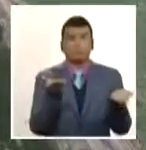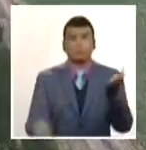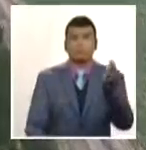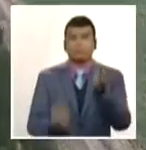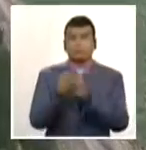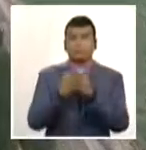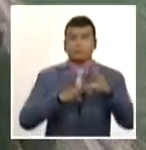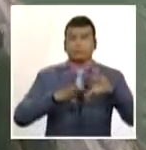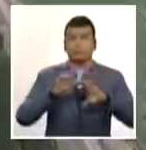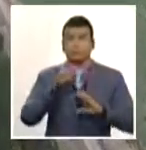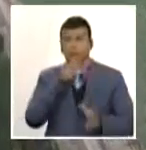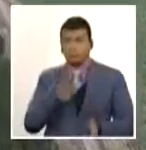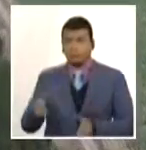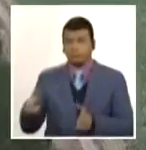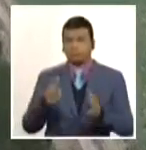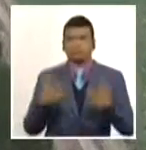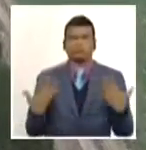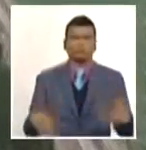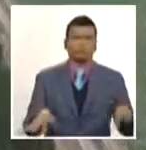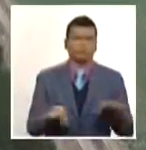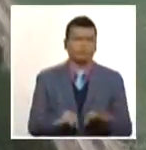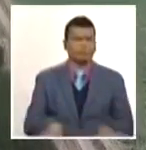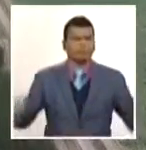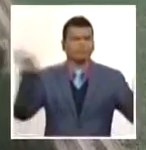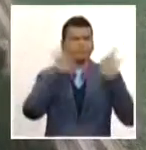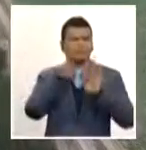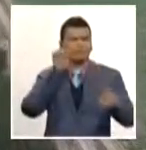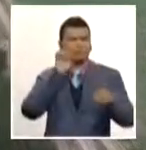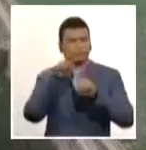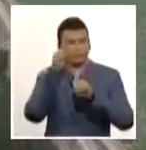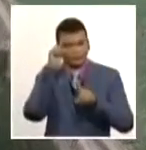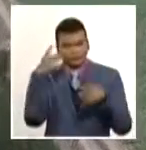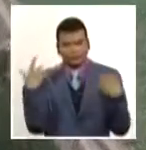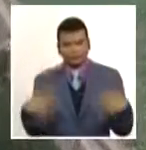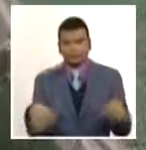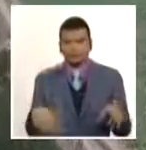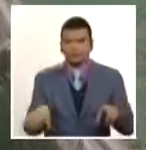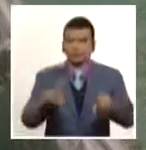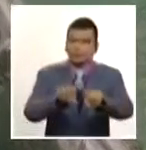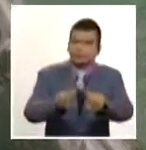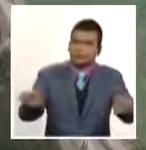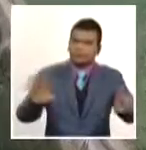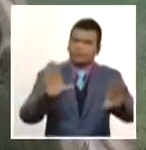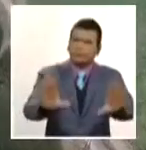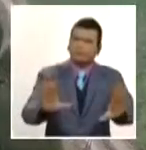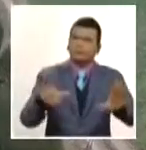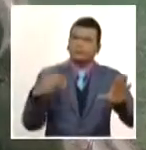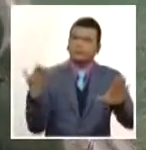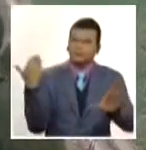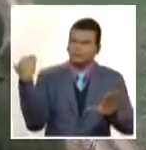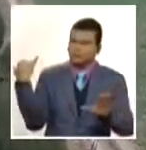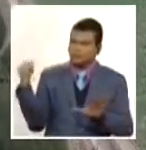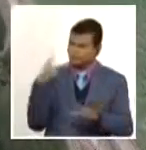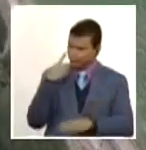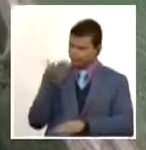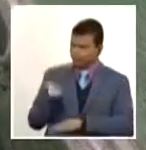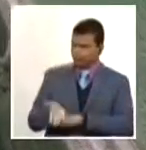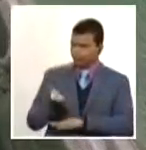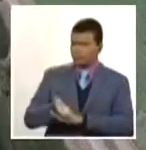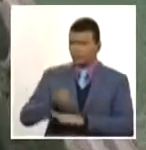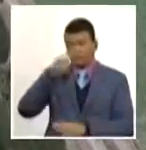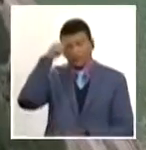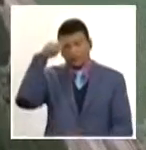son fundamentales para poder pensarse en un escenario diferente al que decíamos ahora